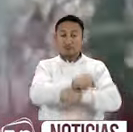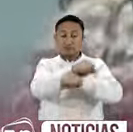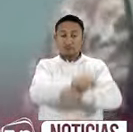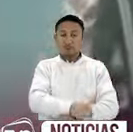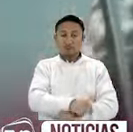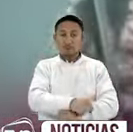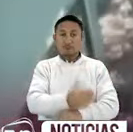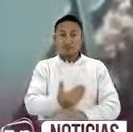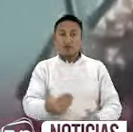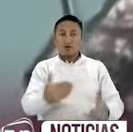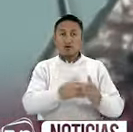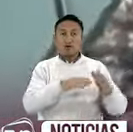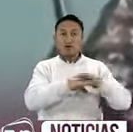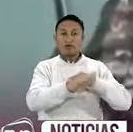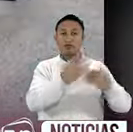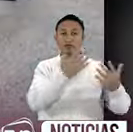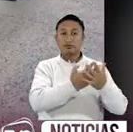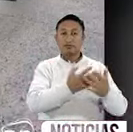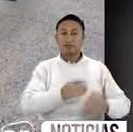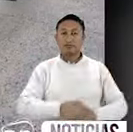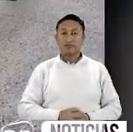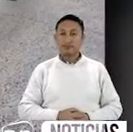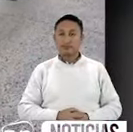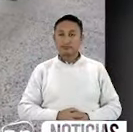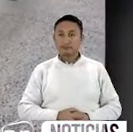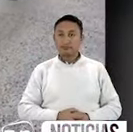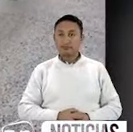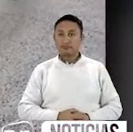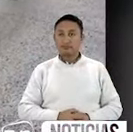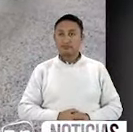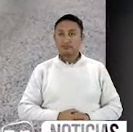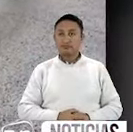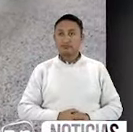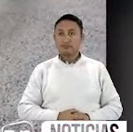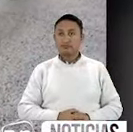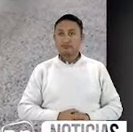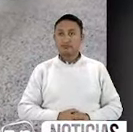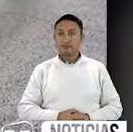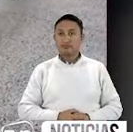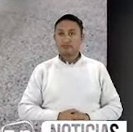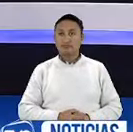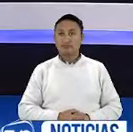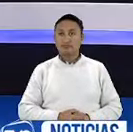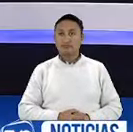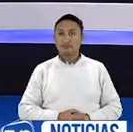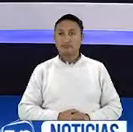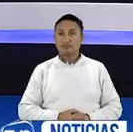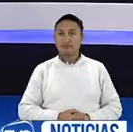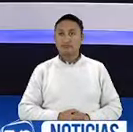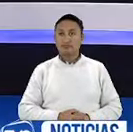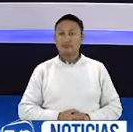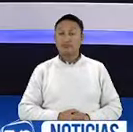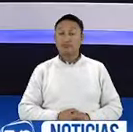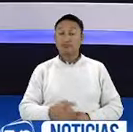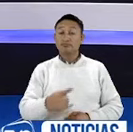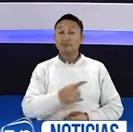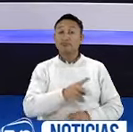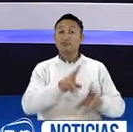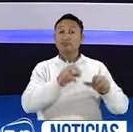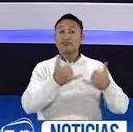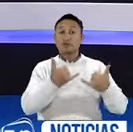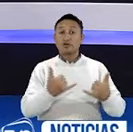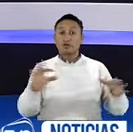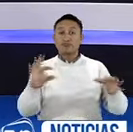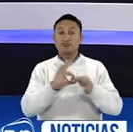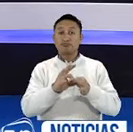nuevamente bajo la sombra de la cárcel, informó Héctor Romero. Y sobre este tema nos vamos a enlazar